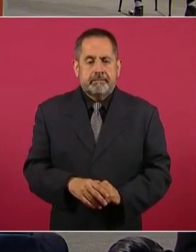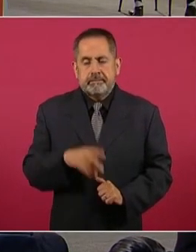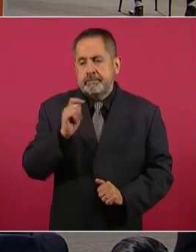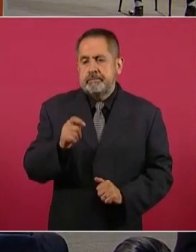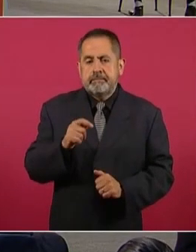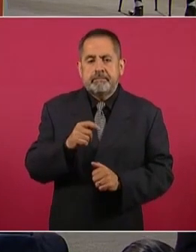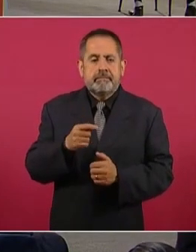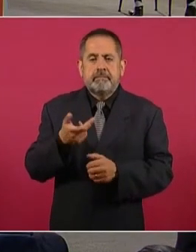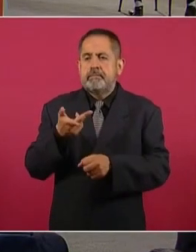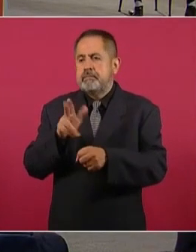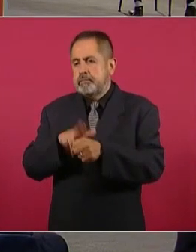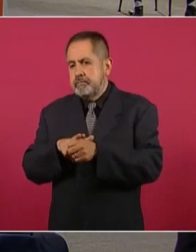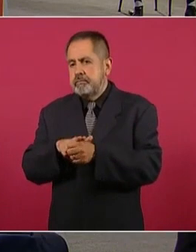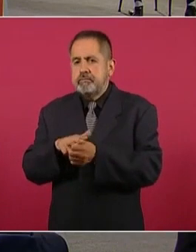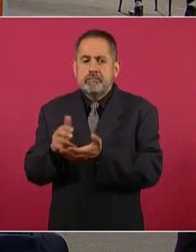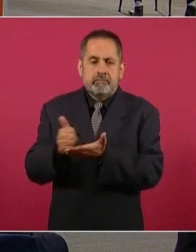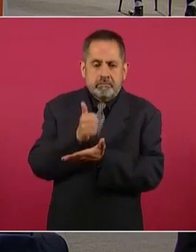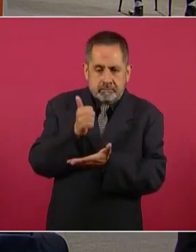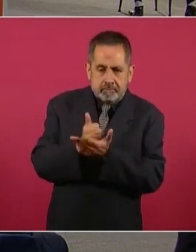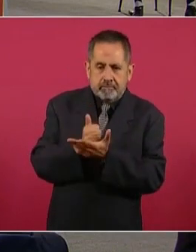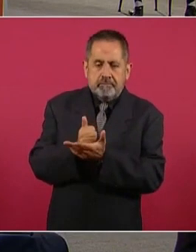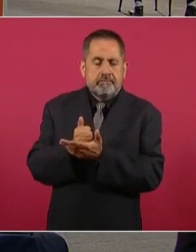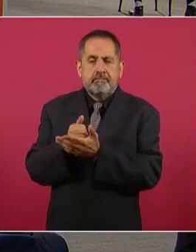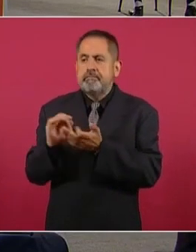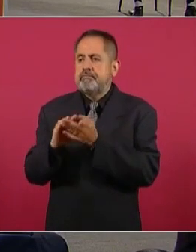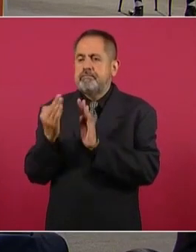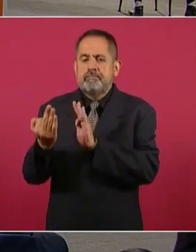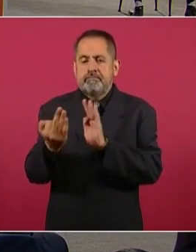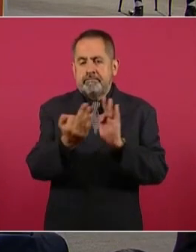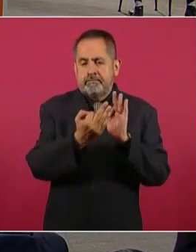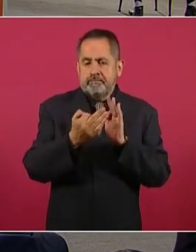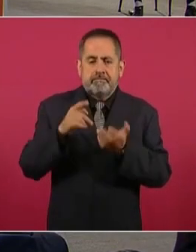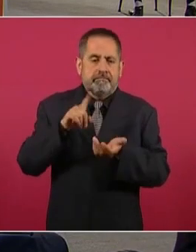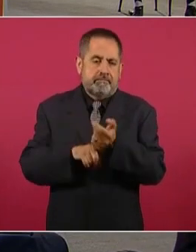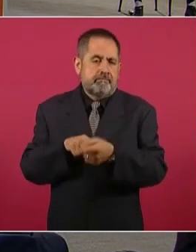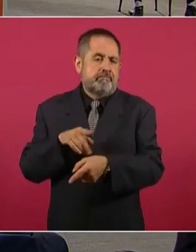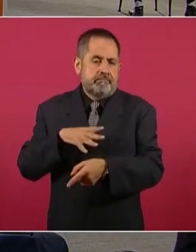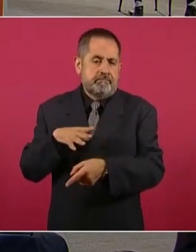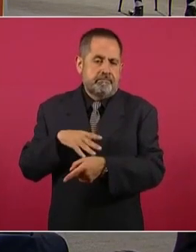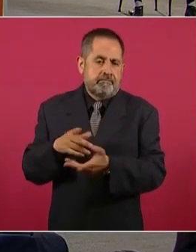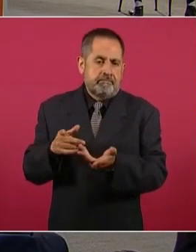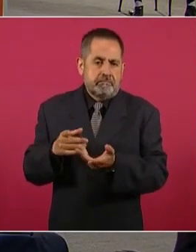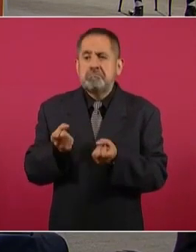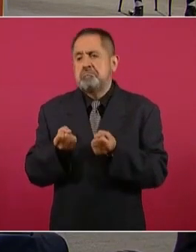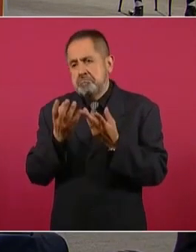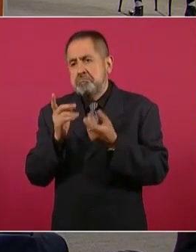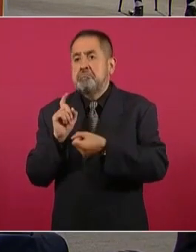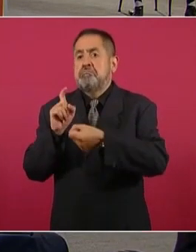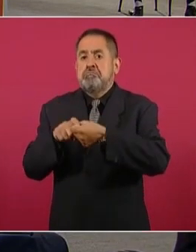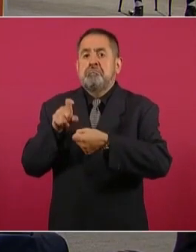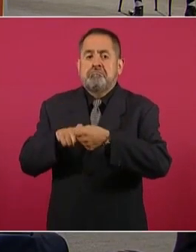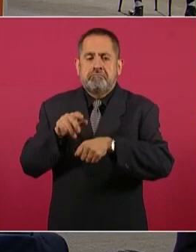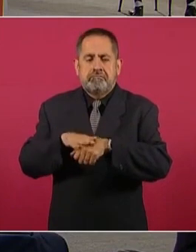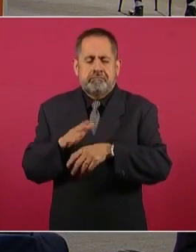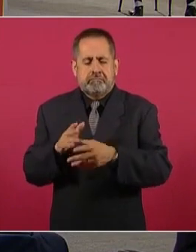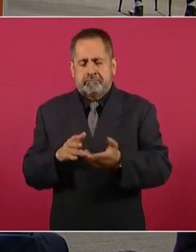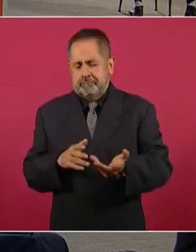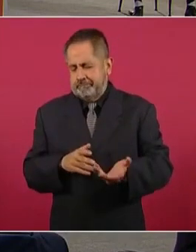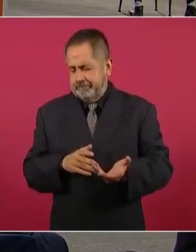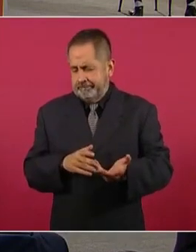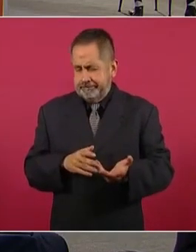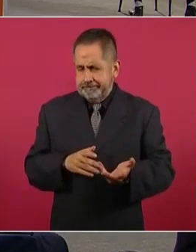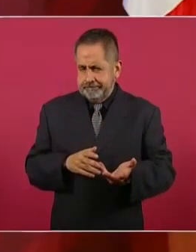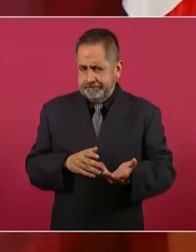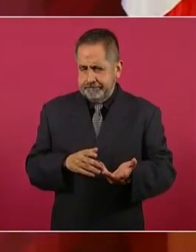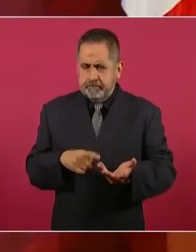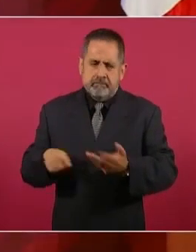Prácticamente son las clínicas, son los hospitales que están en las ciudades, donde se atiende a los